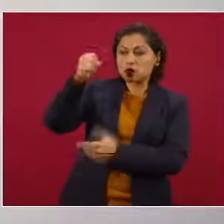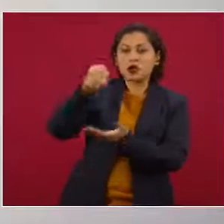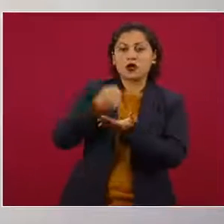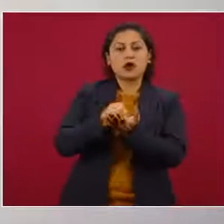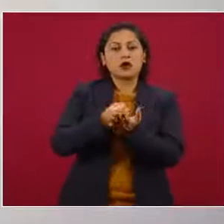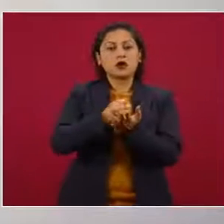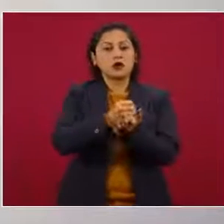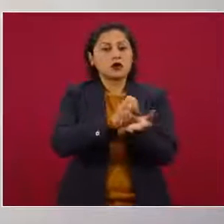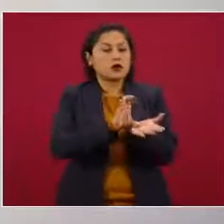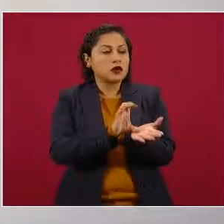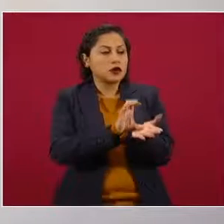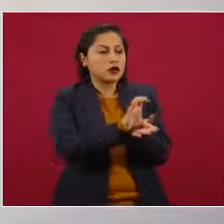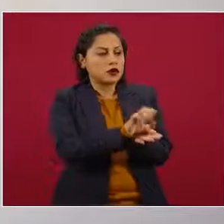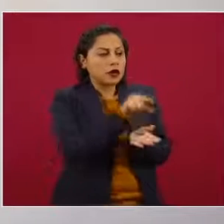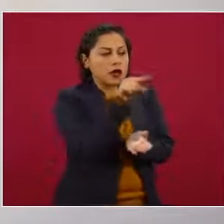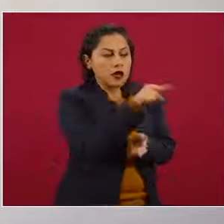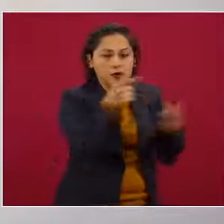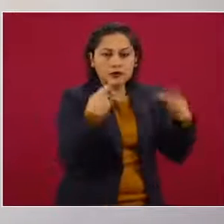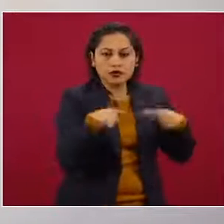terreno